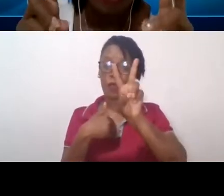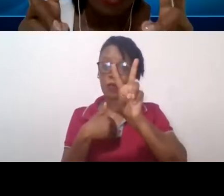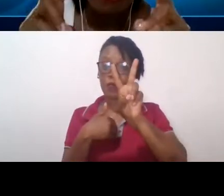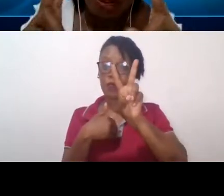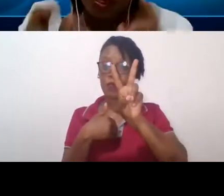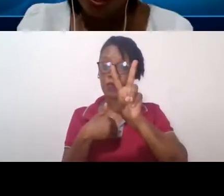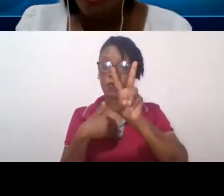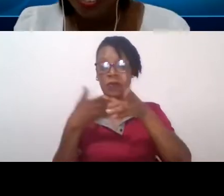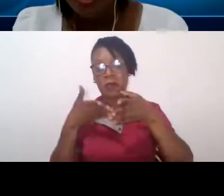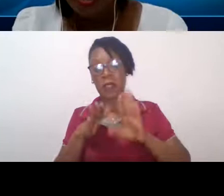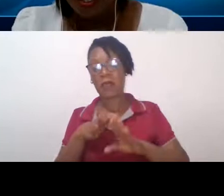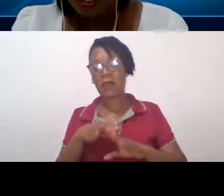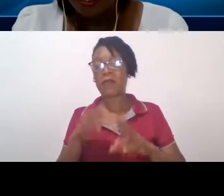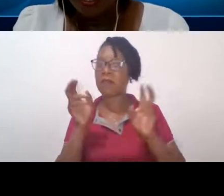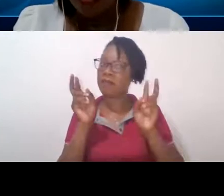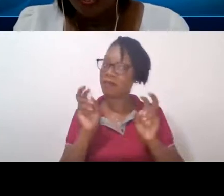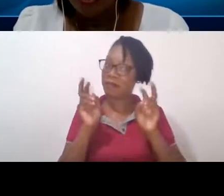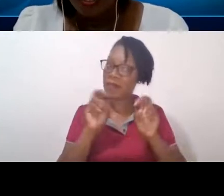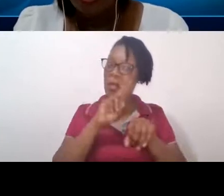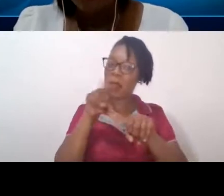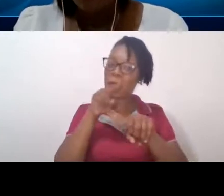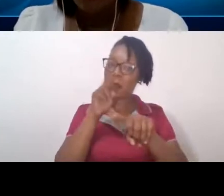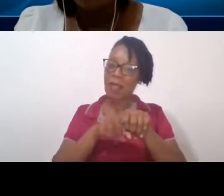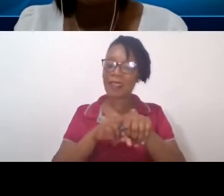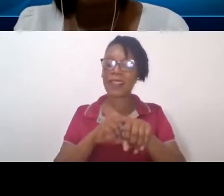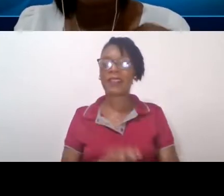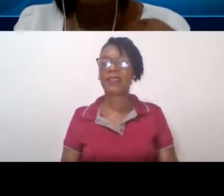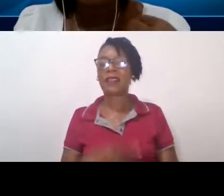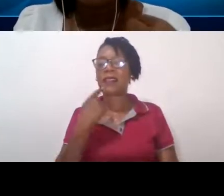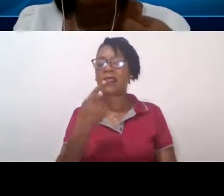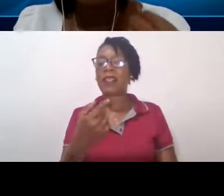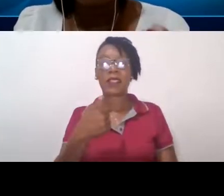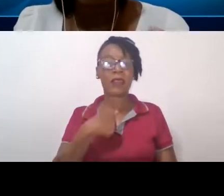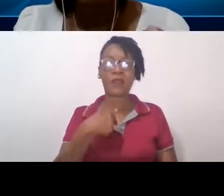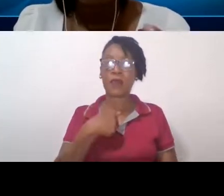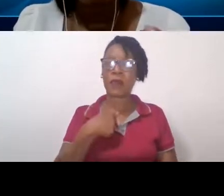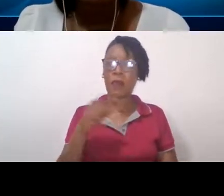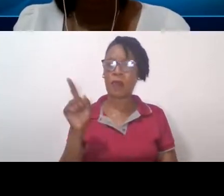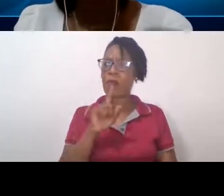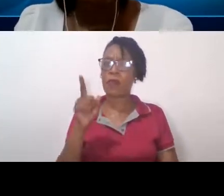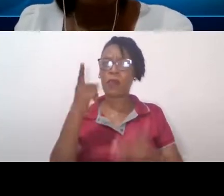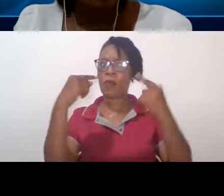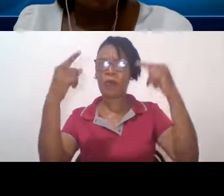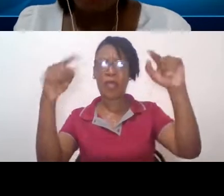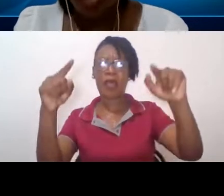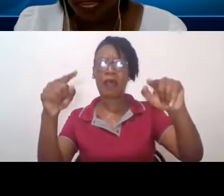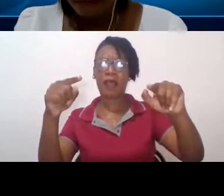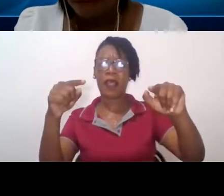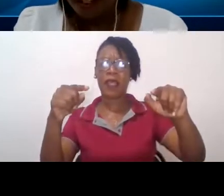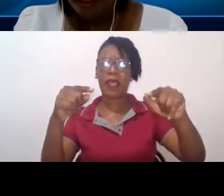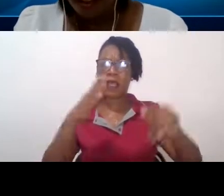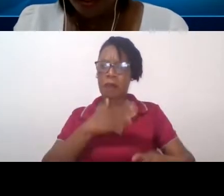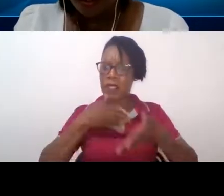típicamente normales, vuelvo entre comillas, y ella nos decía, es que yo no lograba que mis hijos se autorregularan en la